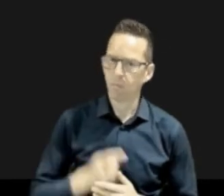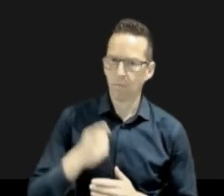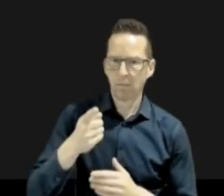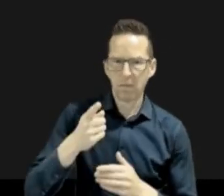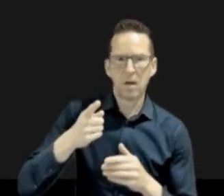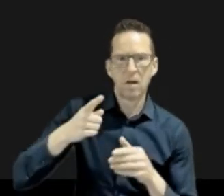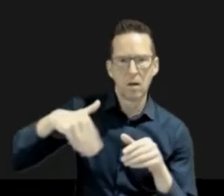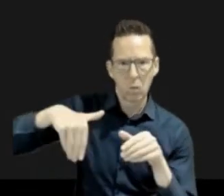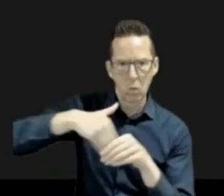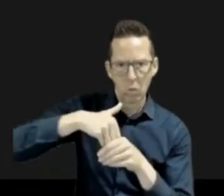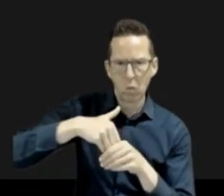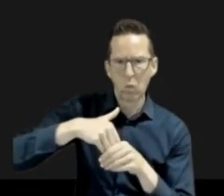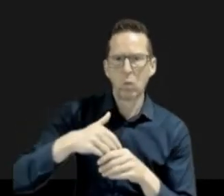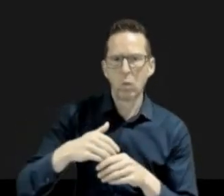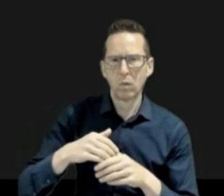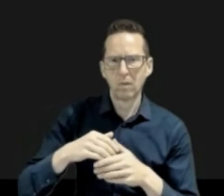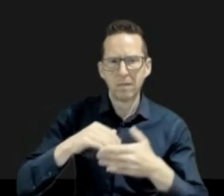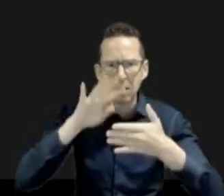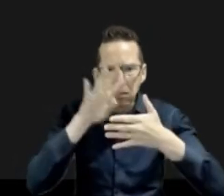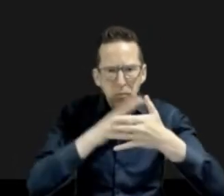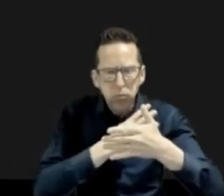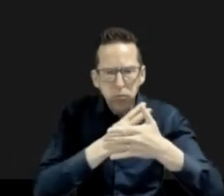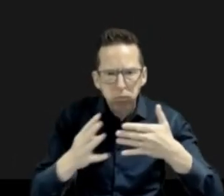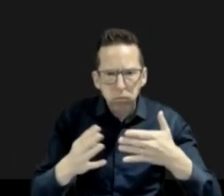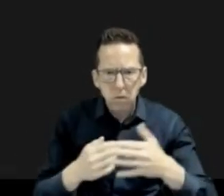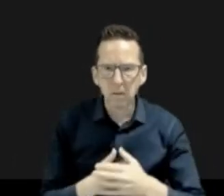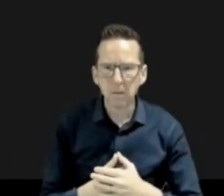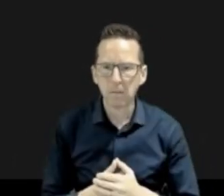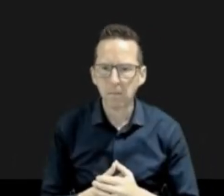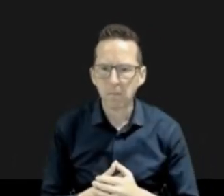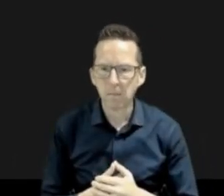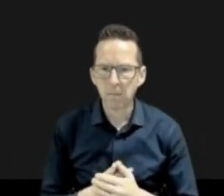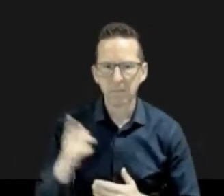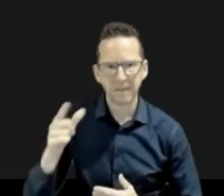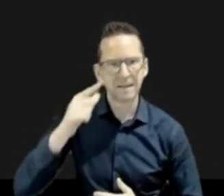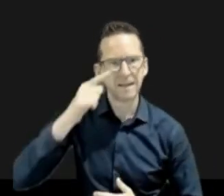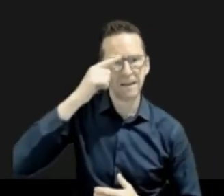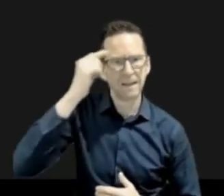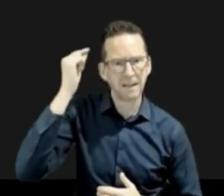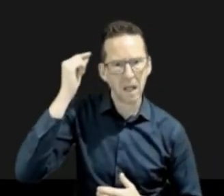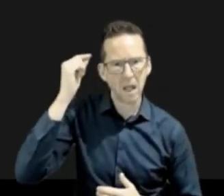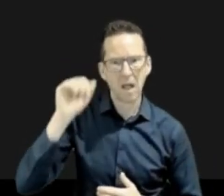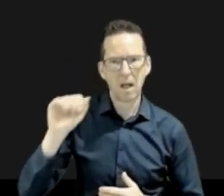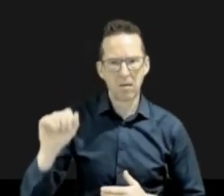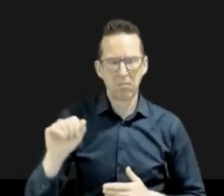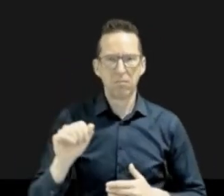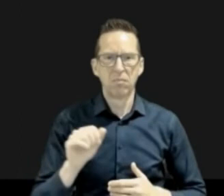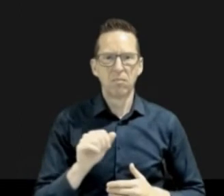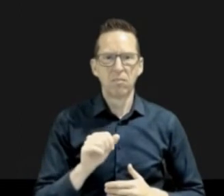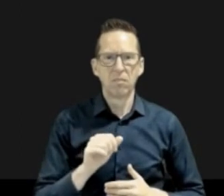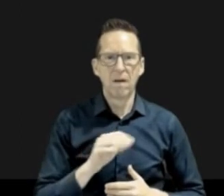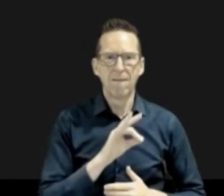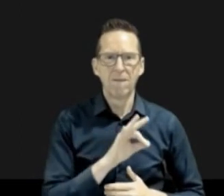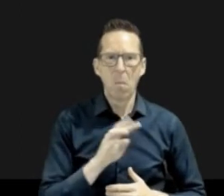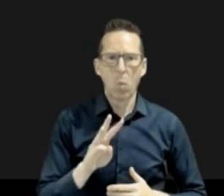e identifica cómo los servicios y la OMM están o estarán